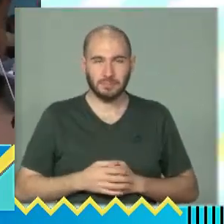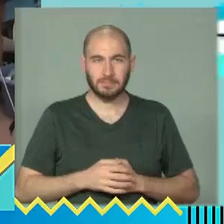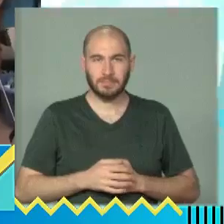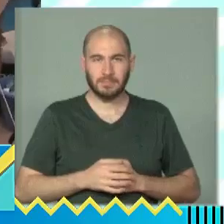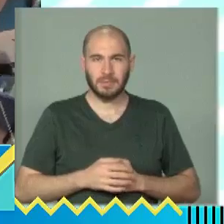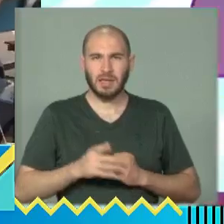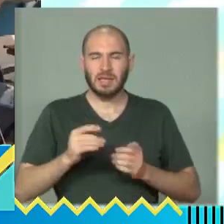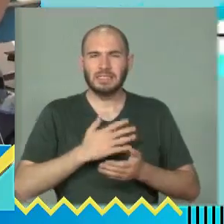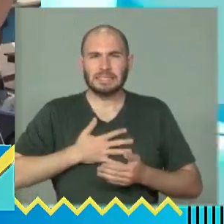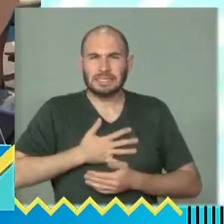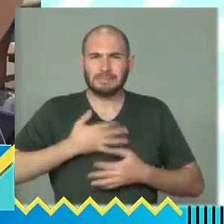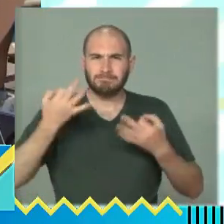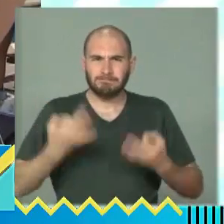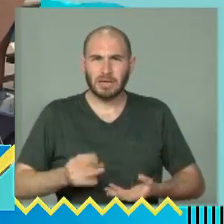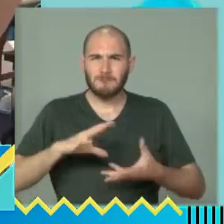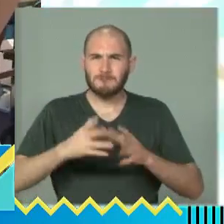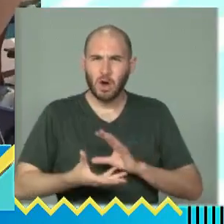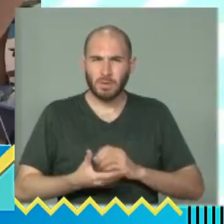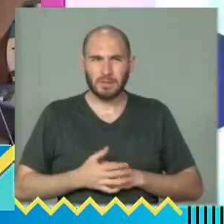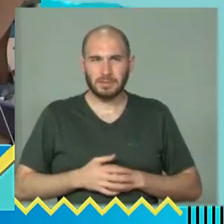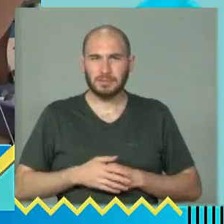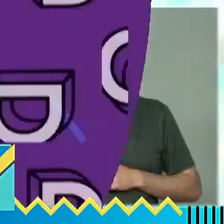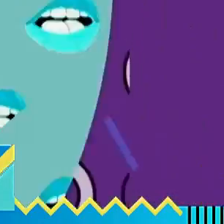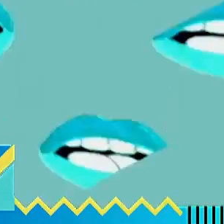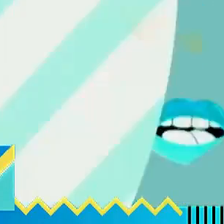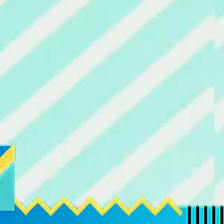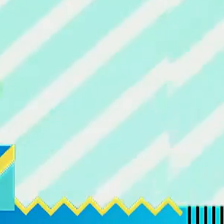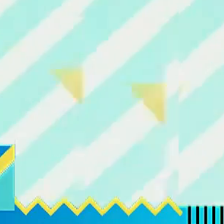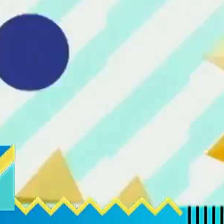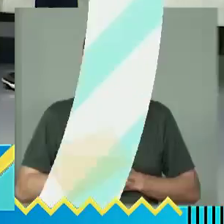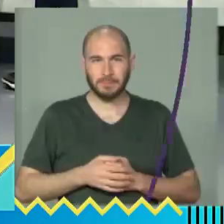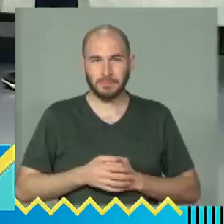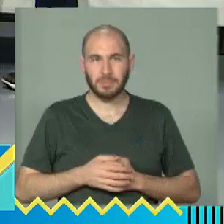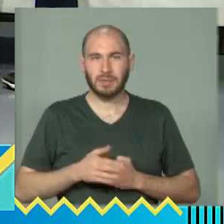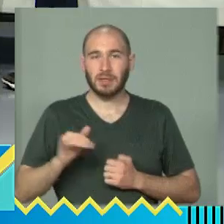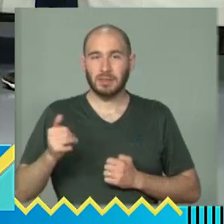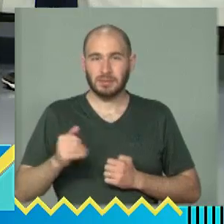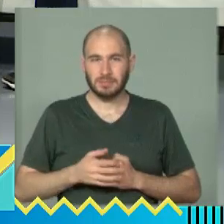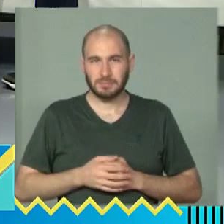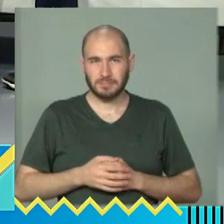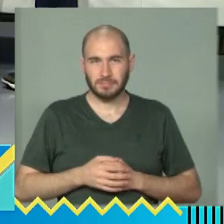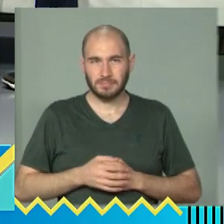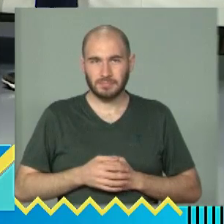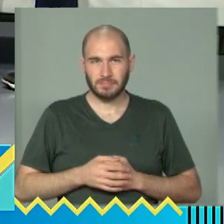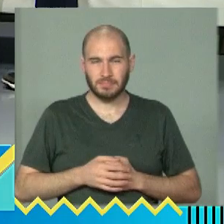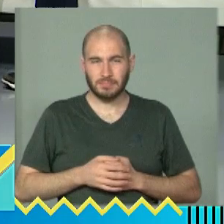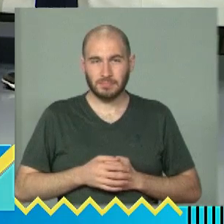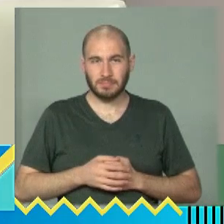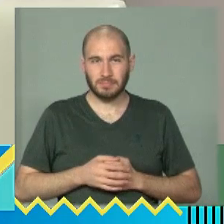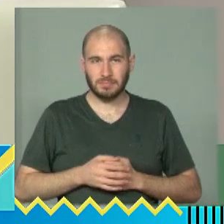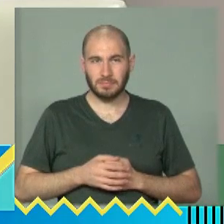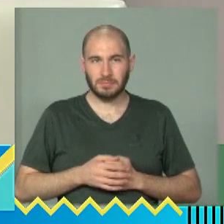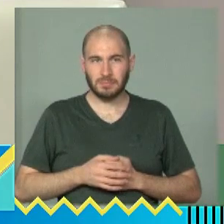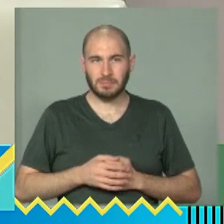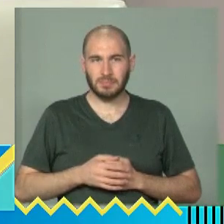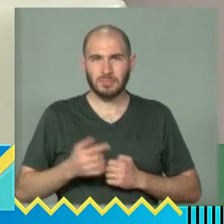¿y se sintieron bien con ese formato? Sí, un poco apretados de tiempo, pero sí, no. Sí, me gustó y me